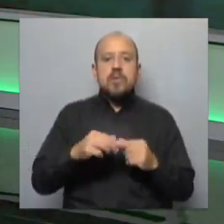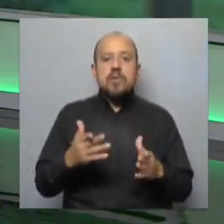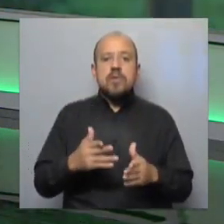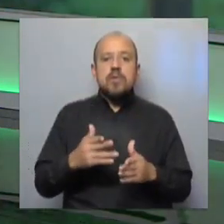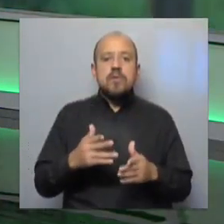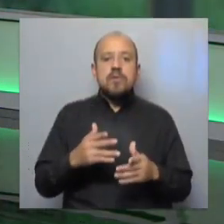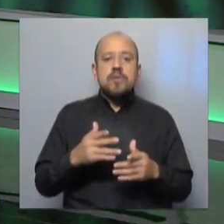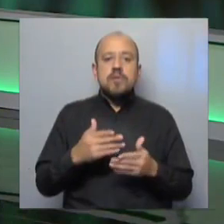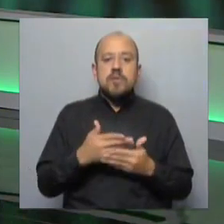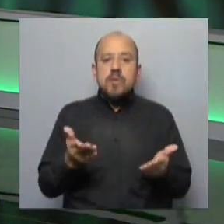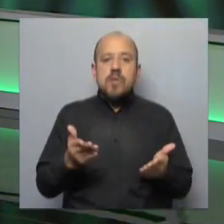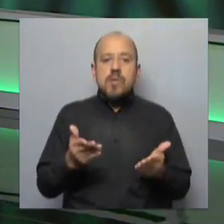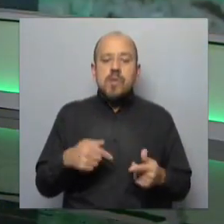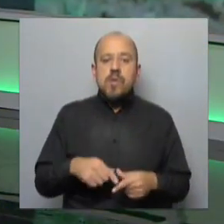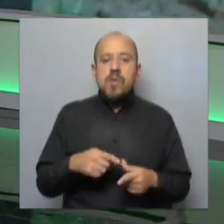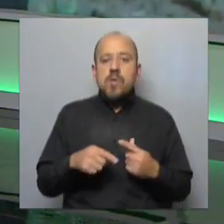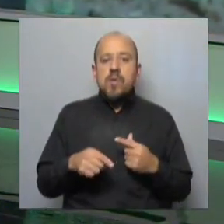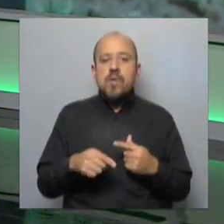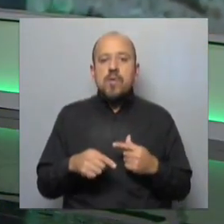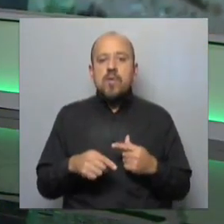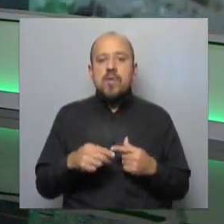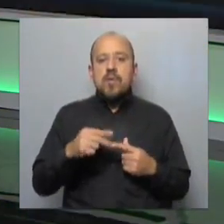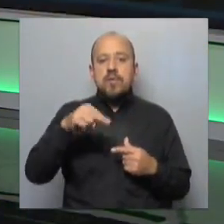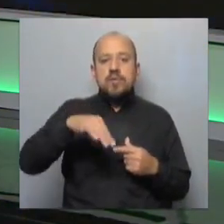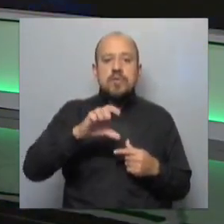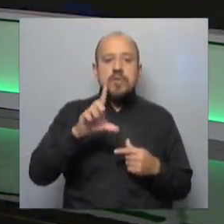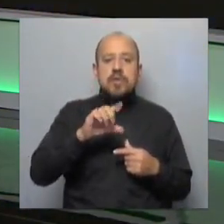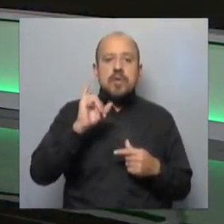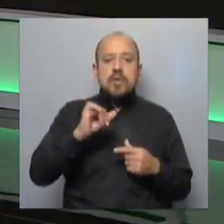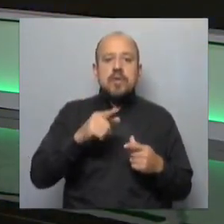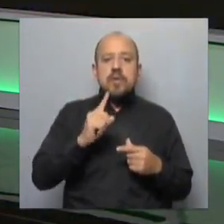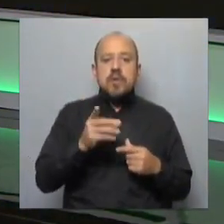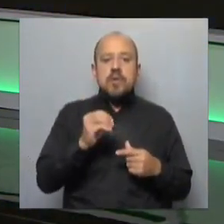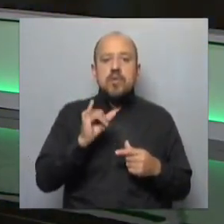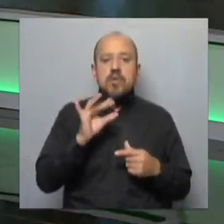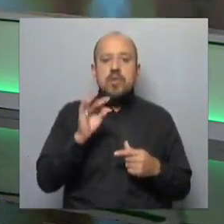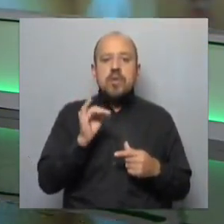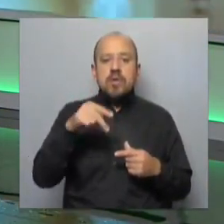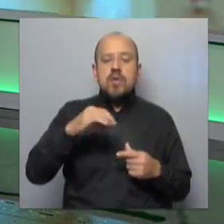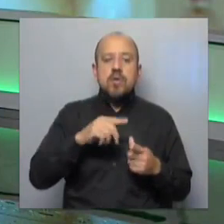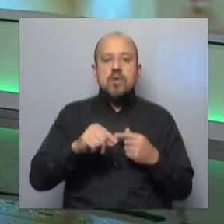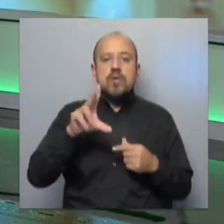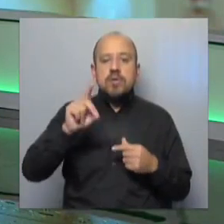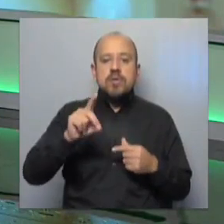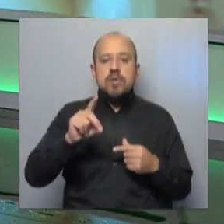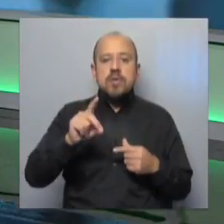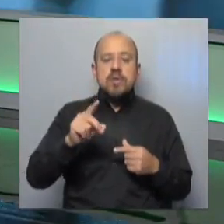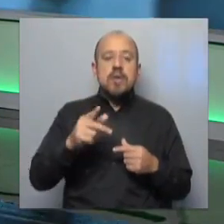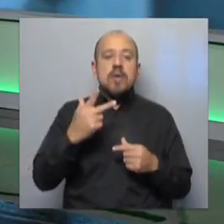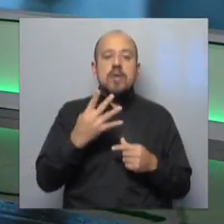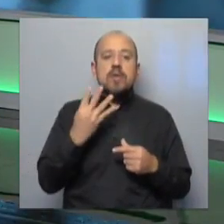de esta larga jornada en la nelly goitiño el cine nacional es con tonga el 34 oriental